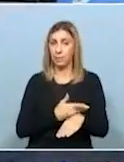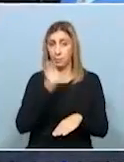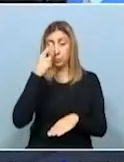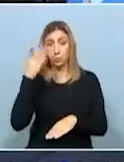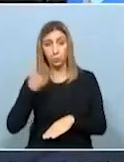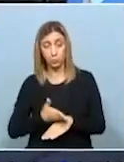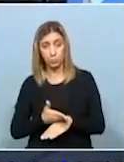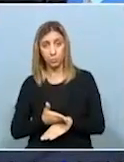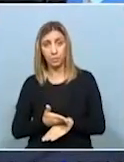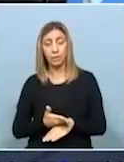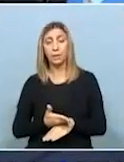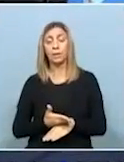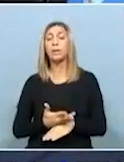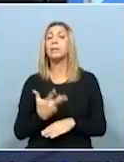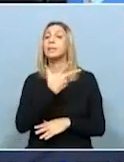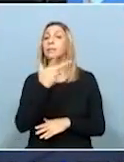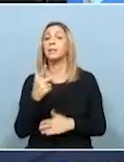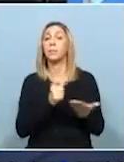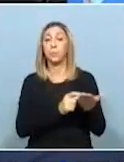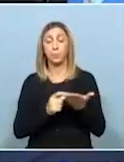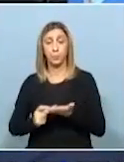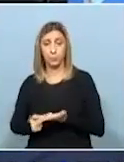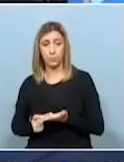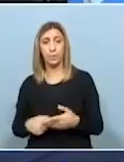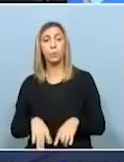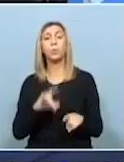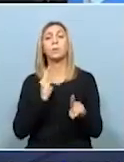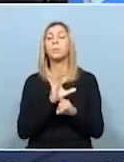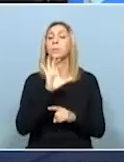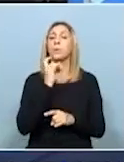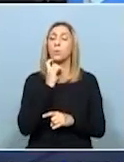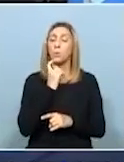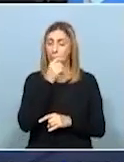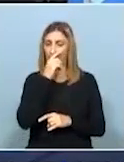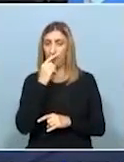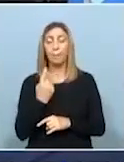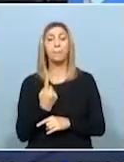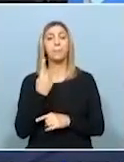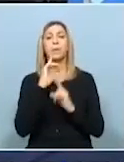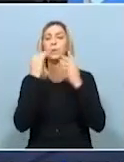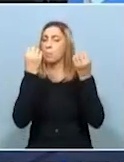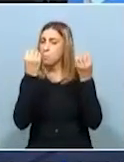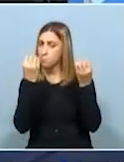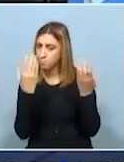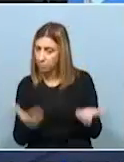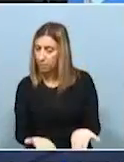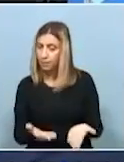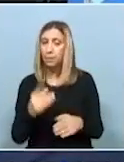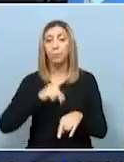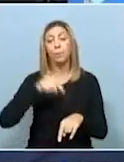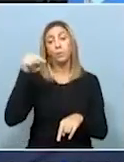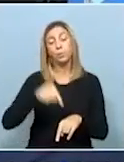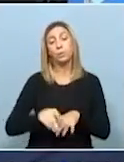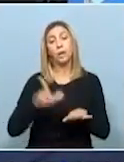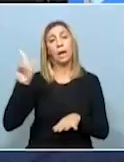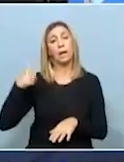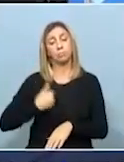2% se dividirá en tres veces y como siempre la provincia de San Luis es pionera en noticias en estos tiempos que estamos